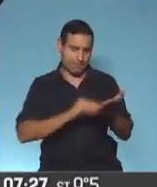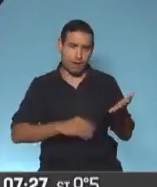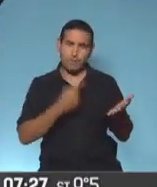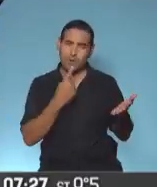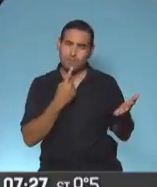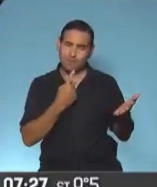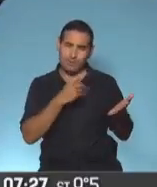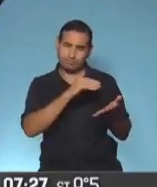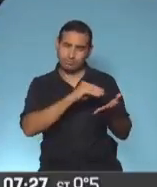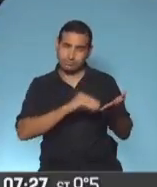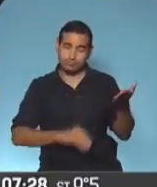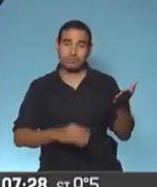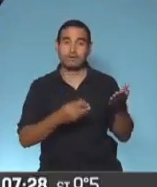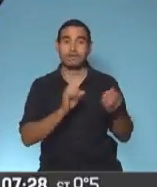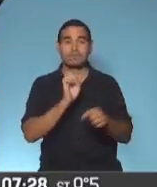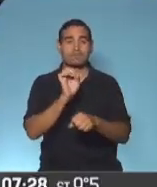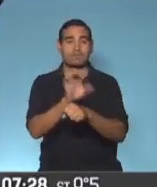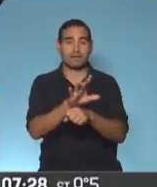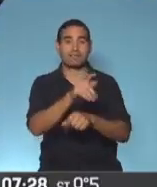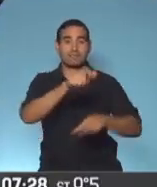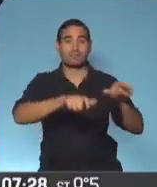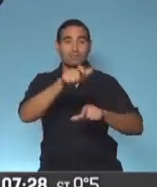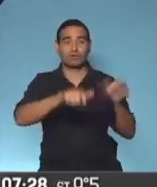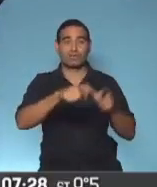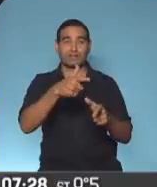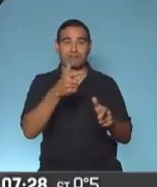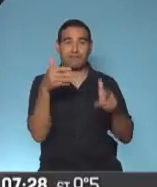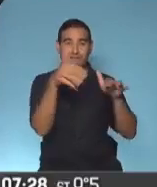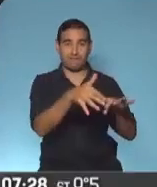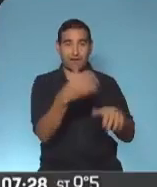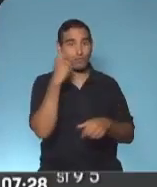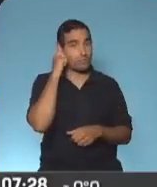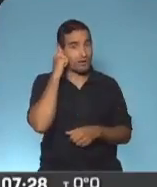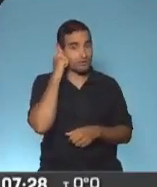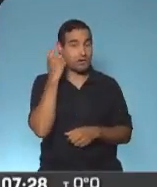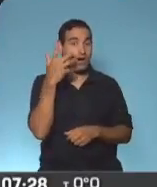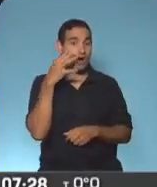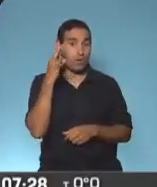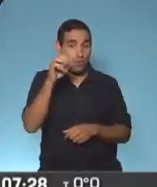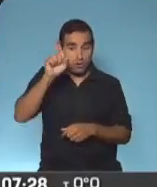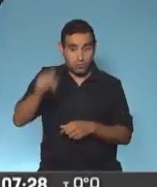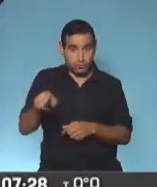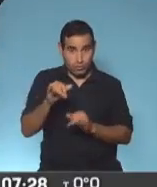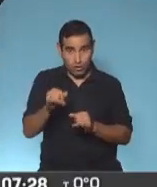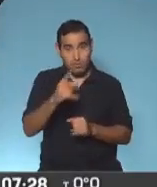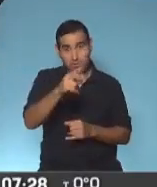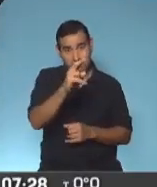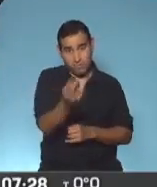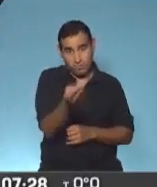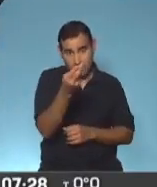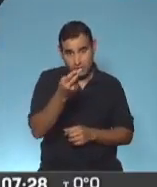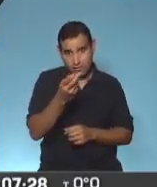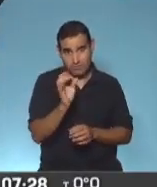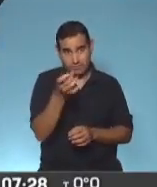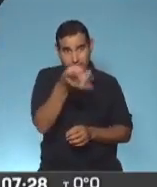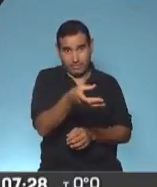que envió a algunos de los asistentes a ese cumpleaños de 15. El propio abuelo de este joven murió como consecuencia de